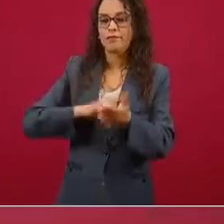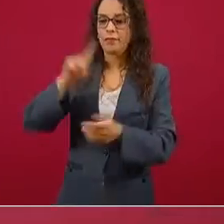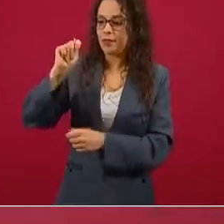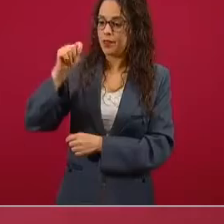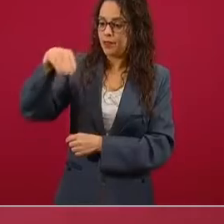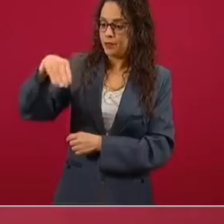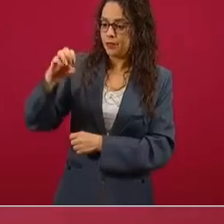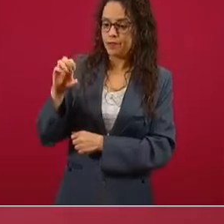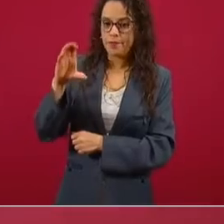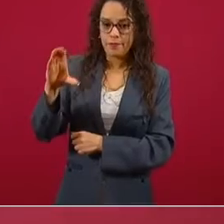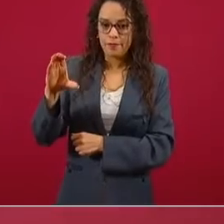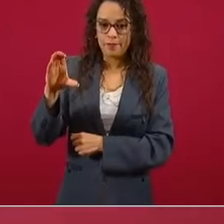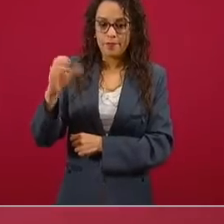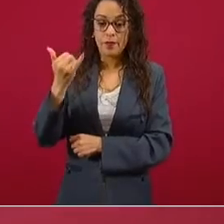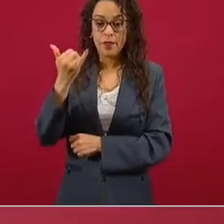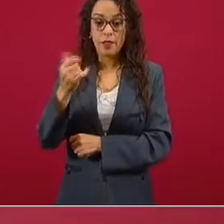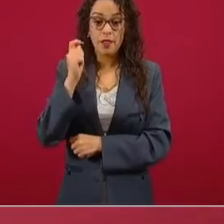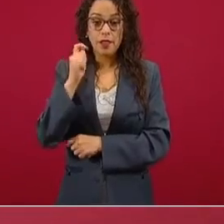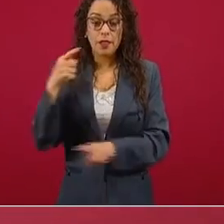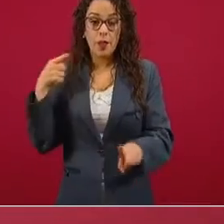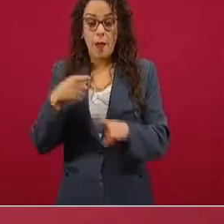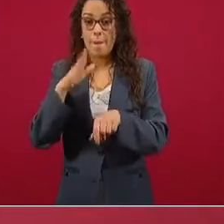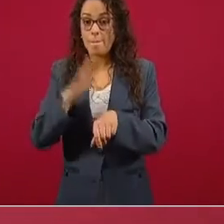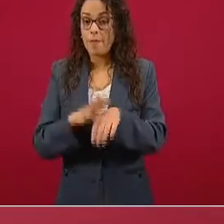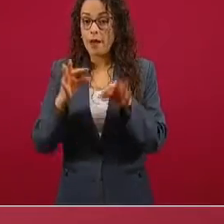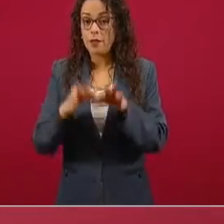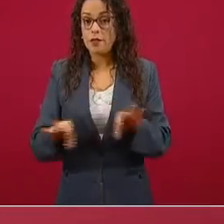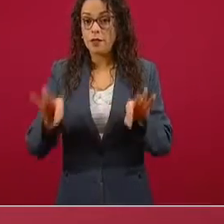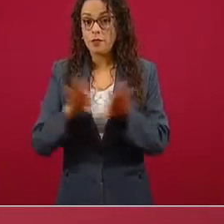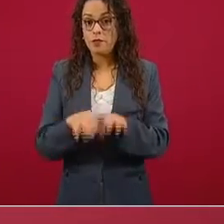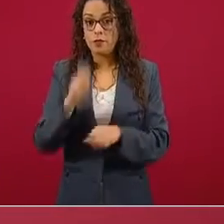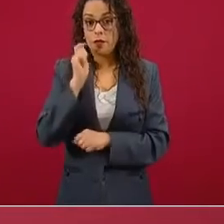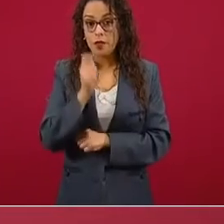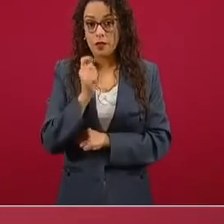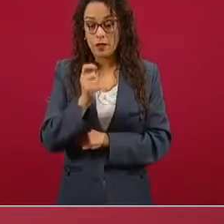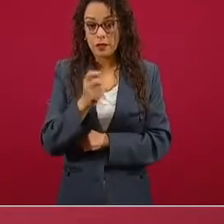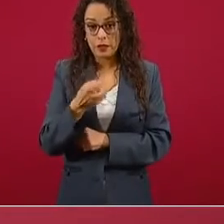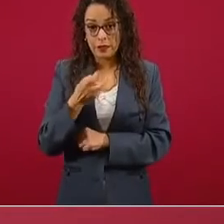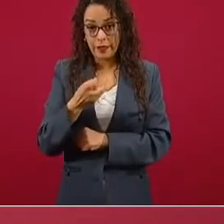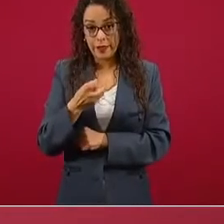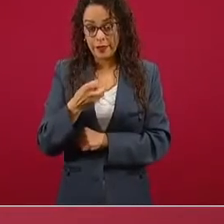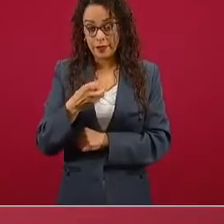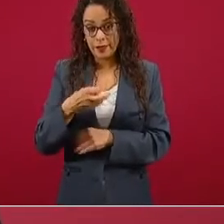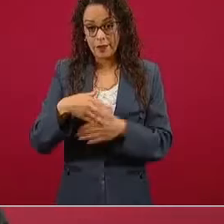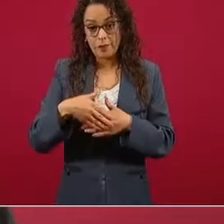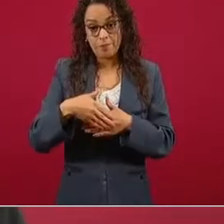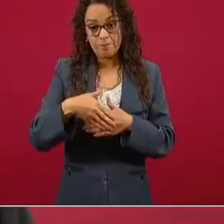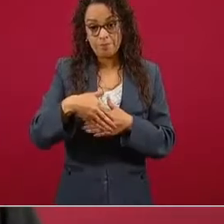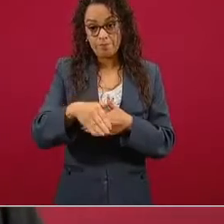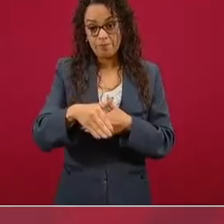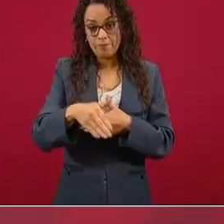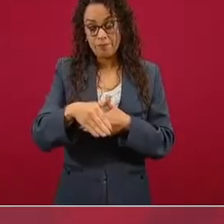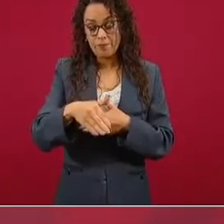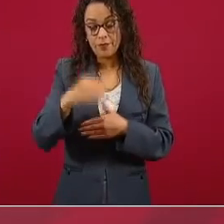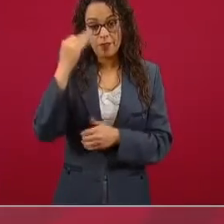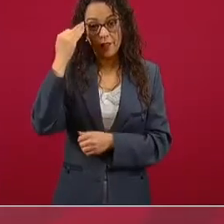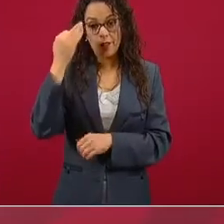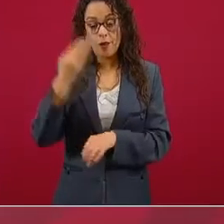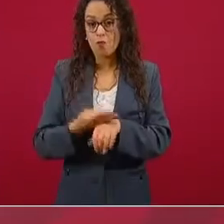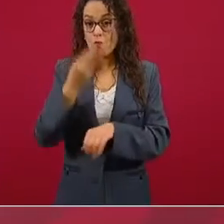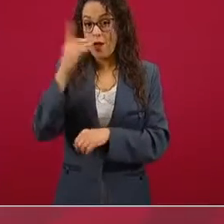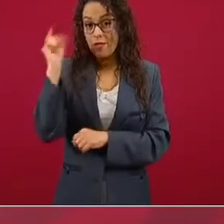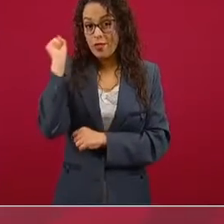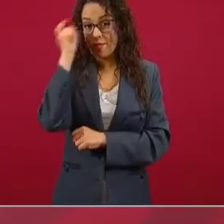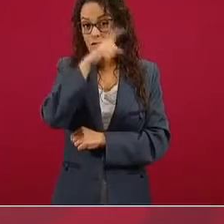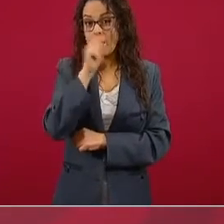la principal fuente de ingresos que hemos tenido en estos tiempos difíciles han sido las remesas, lo